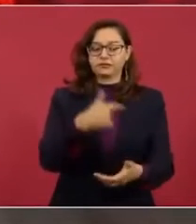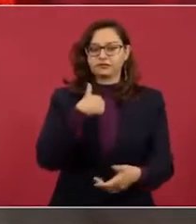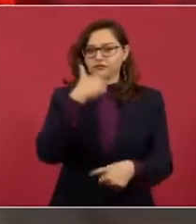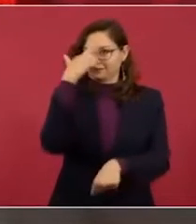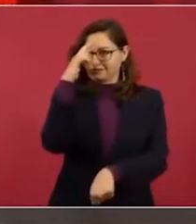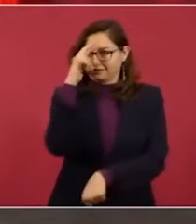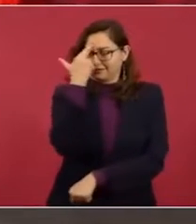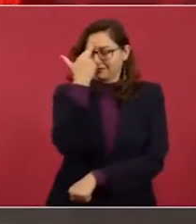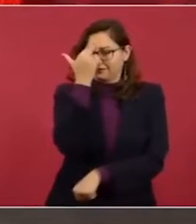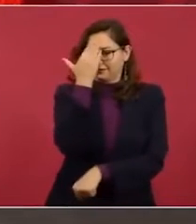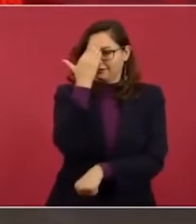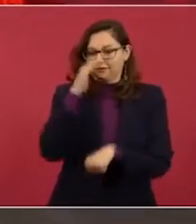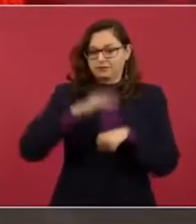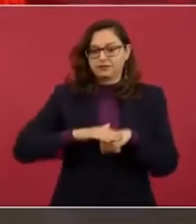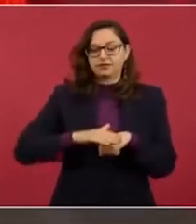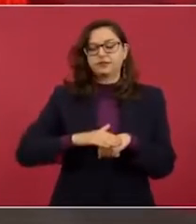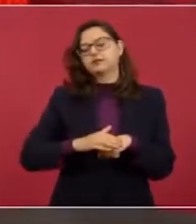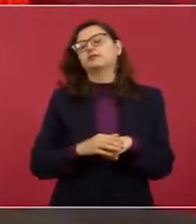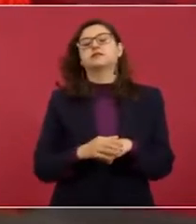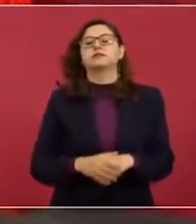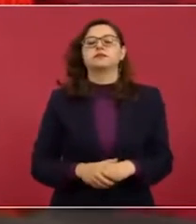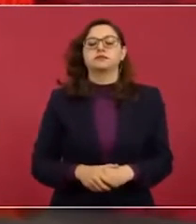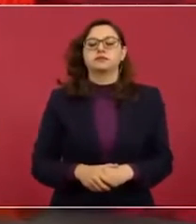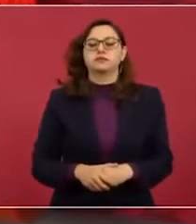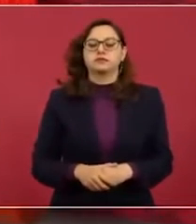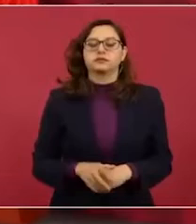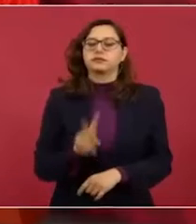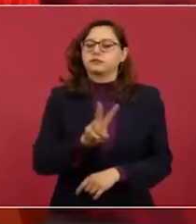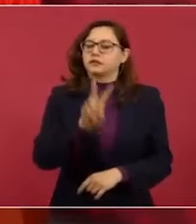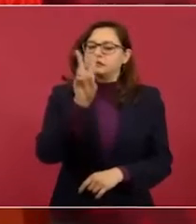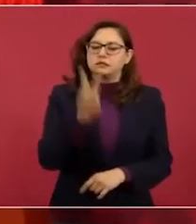Entonces, es sublime